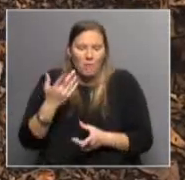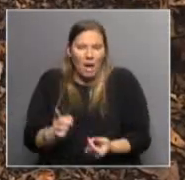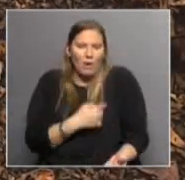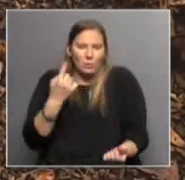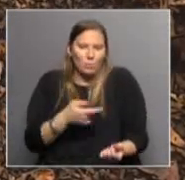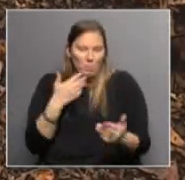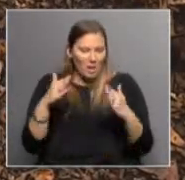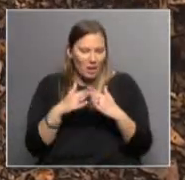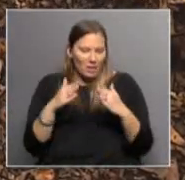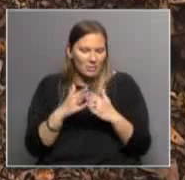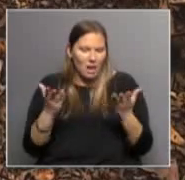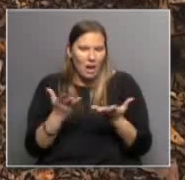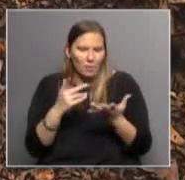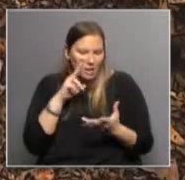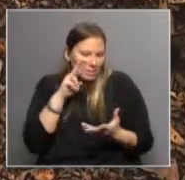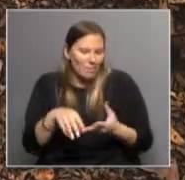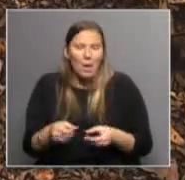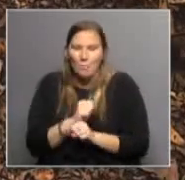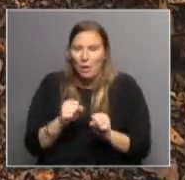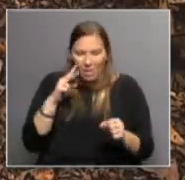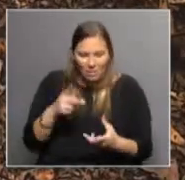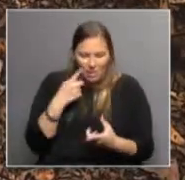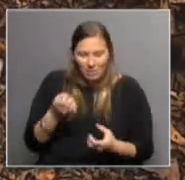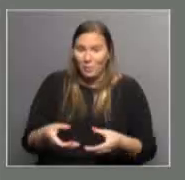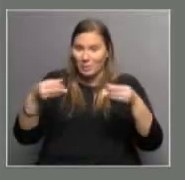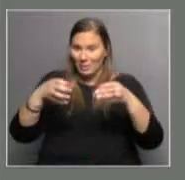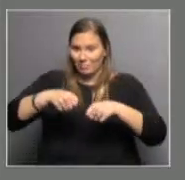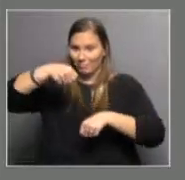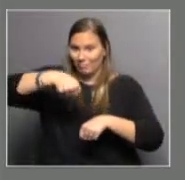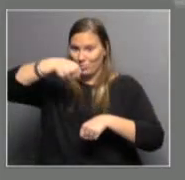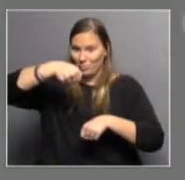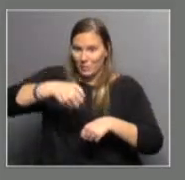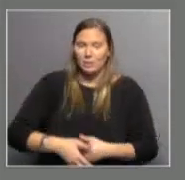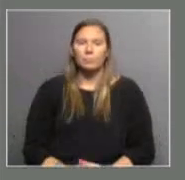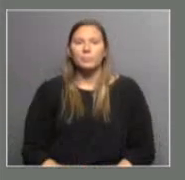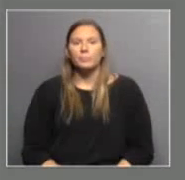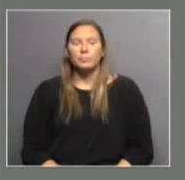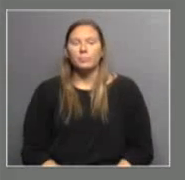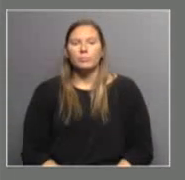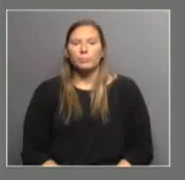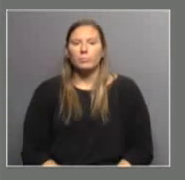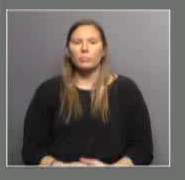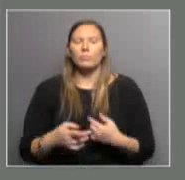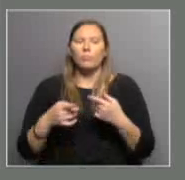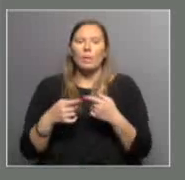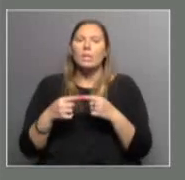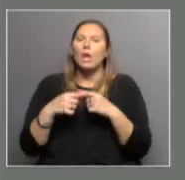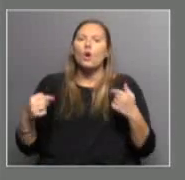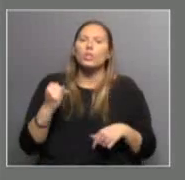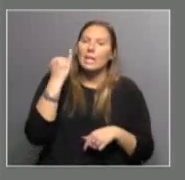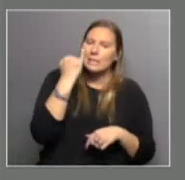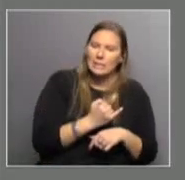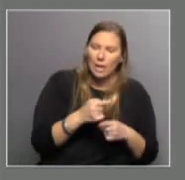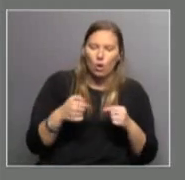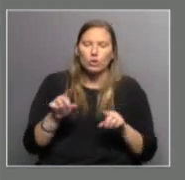en su hogar, plasmado en lo que es el compost, esta tierra, ¿no? ¿Y qué desechos sí y qué